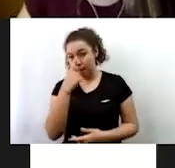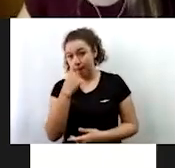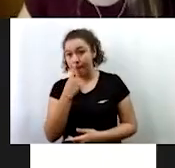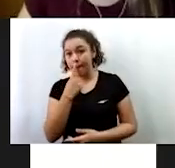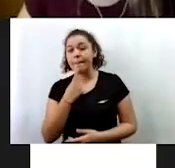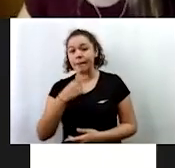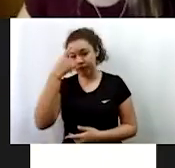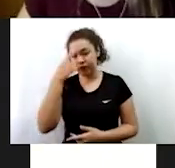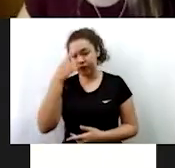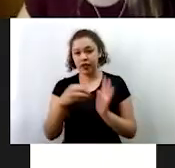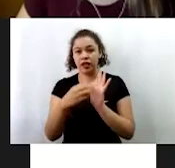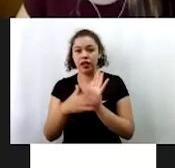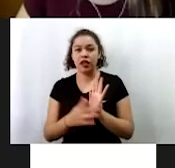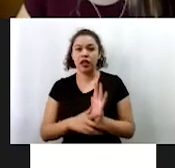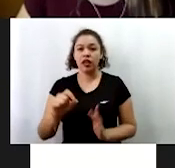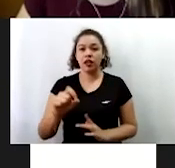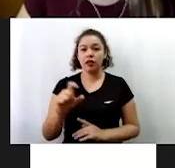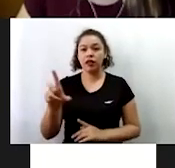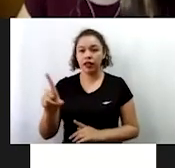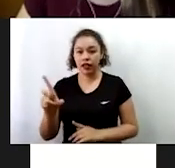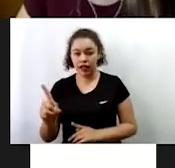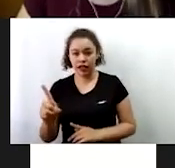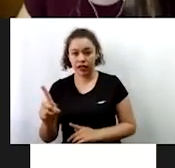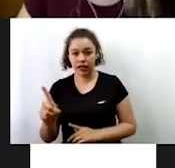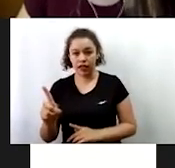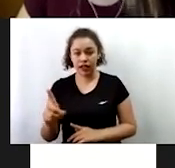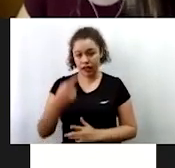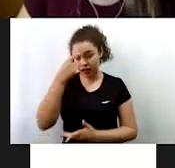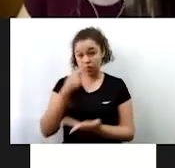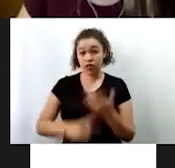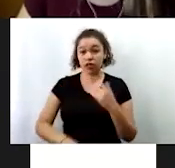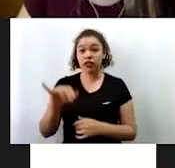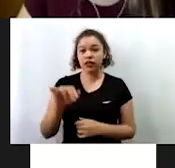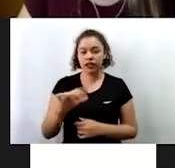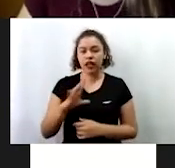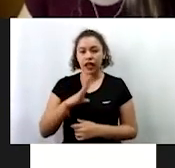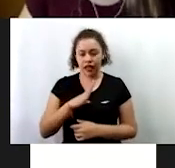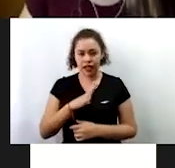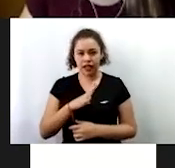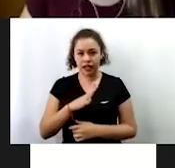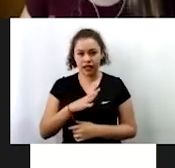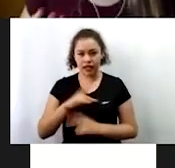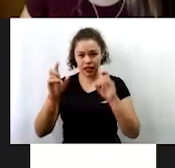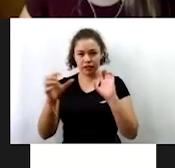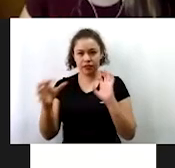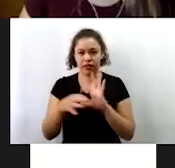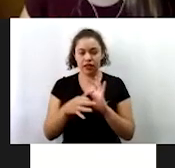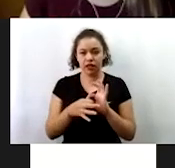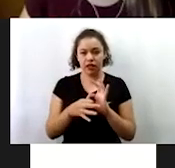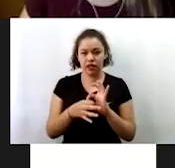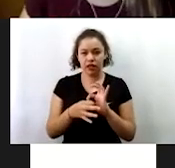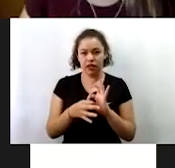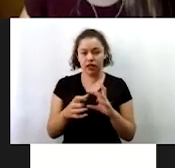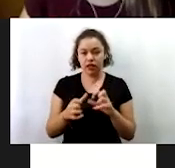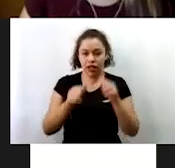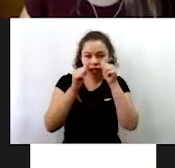de la Agenda 2030, sí creo que se relaciona con esto de no prestarle tanta atención